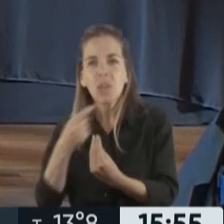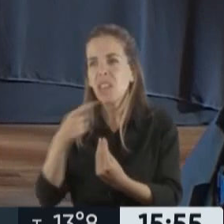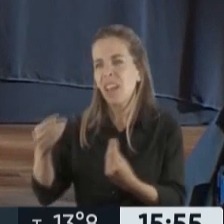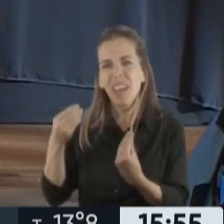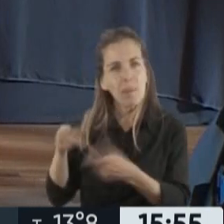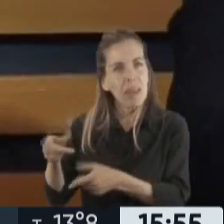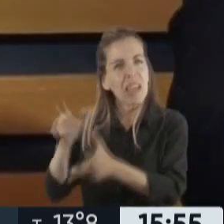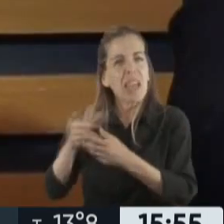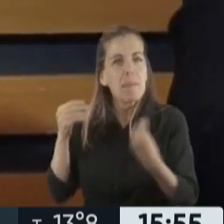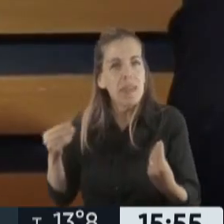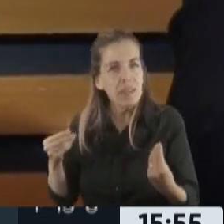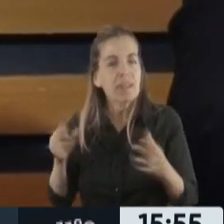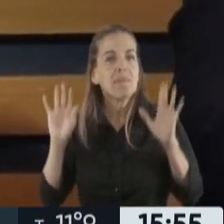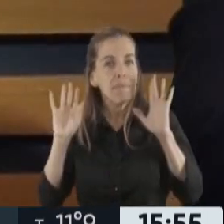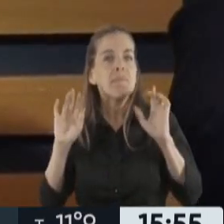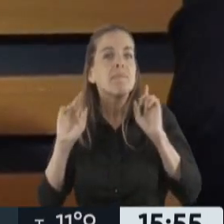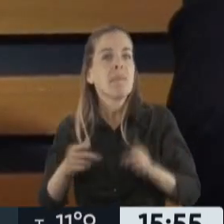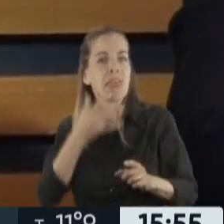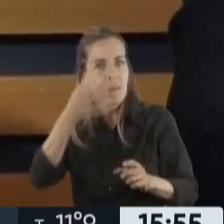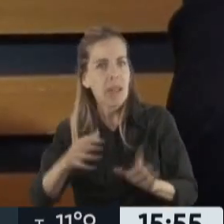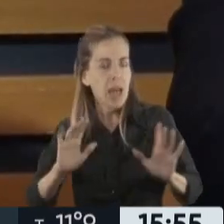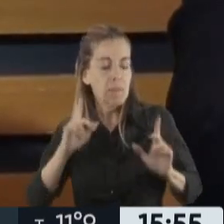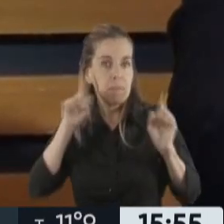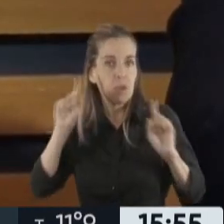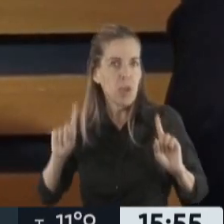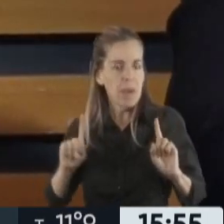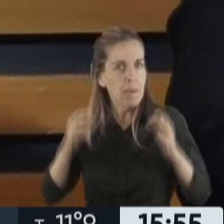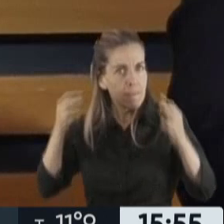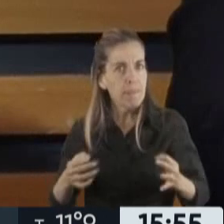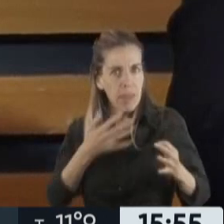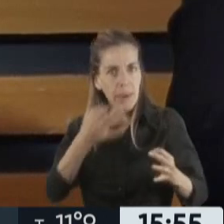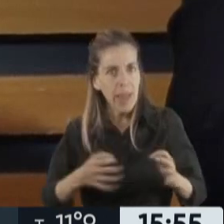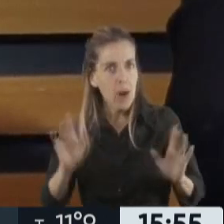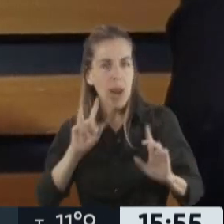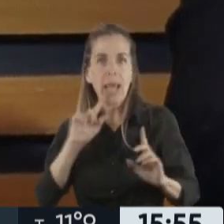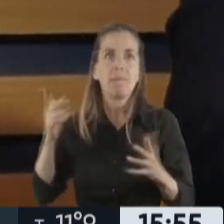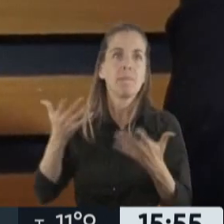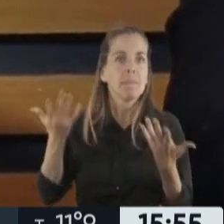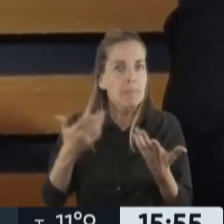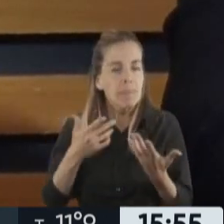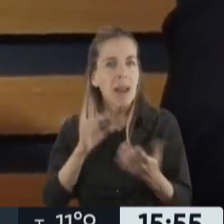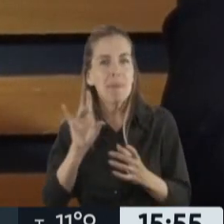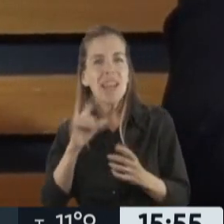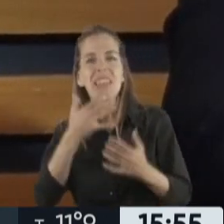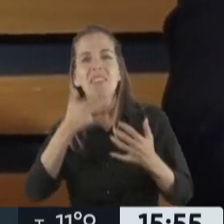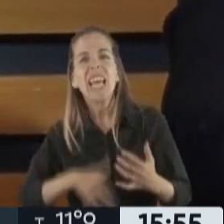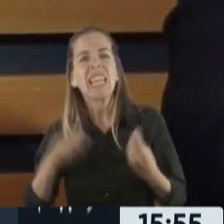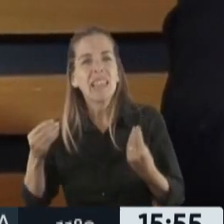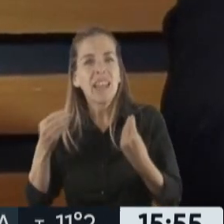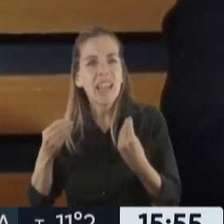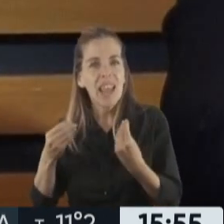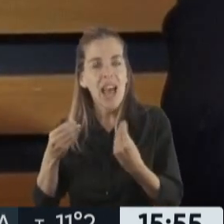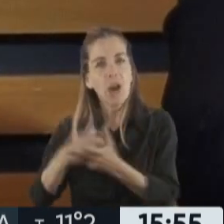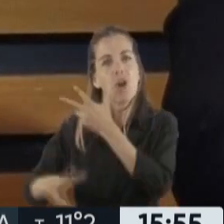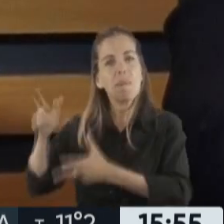qué me hablan? Y lo decía honestamente, créanme, no lo decía negando el problema, me era difícil de entender de